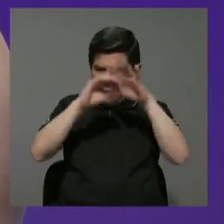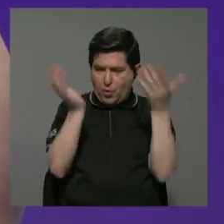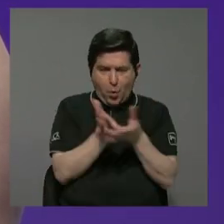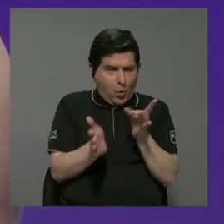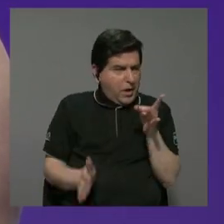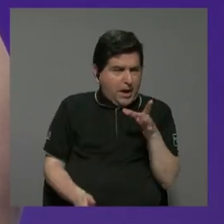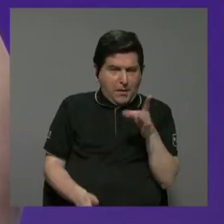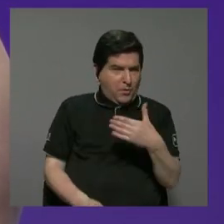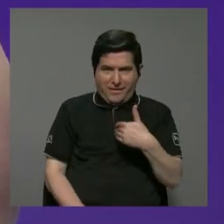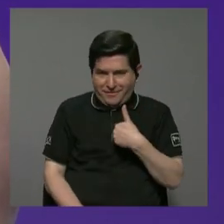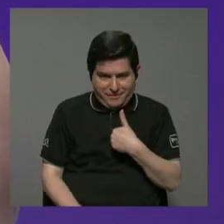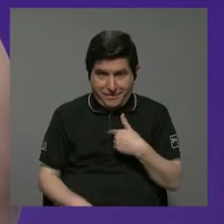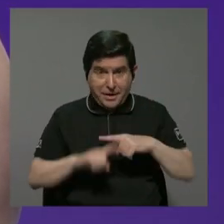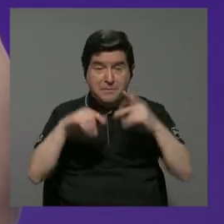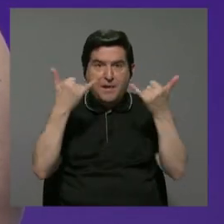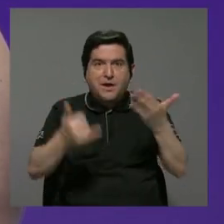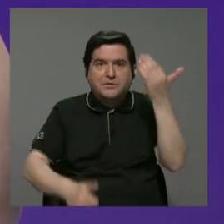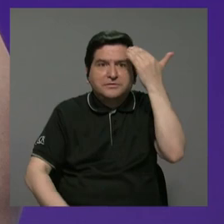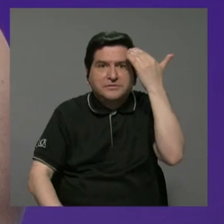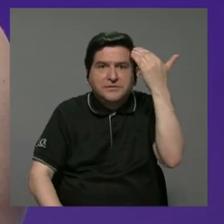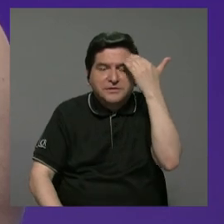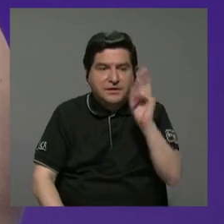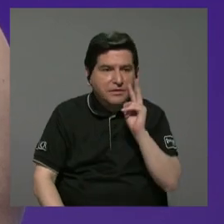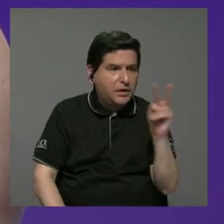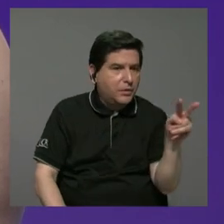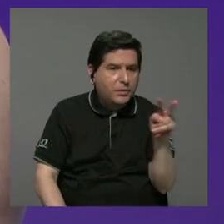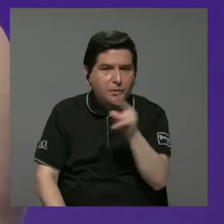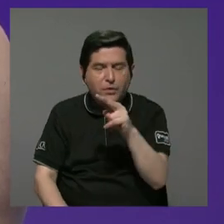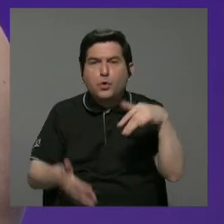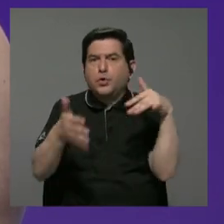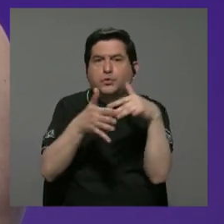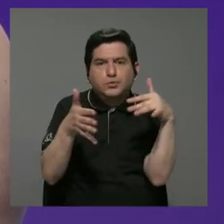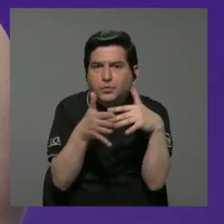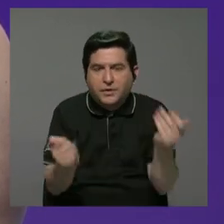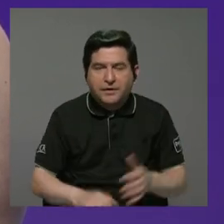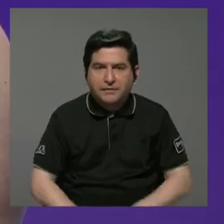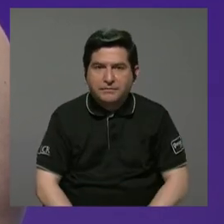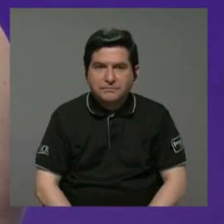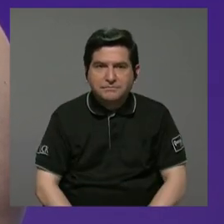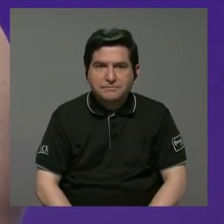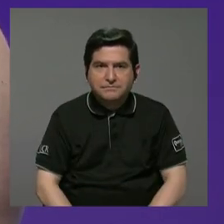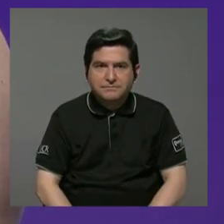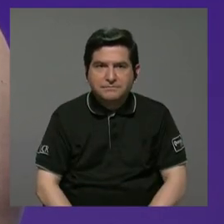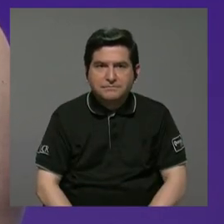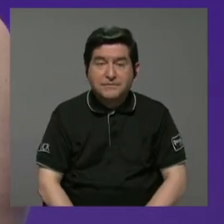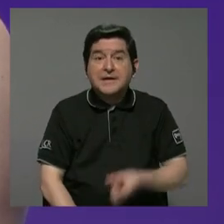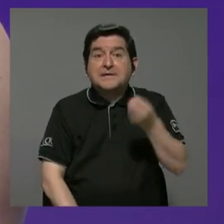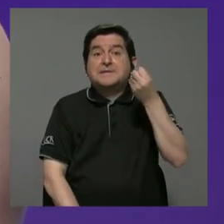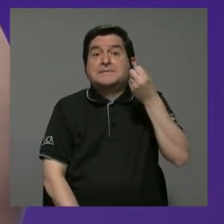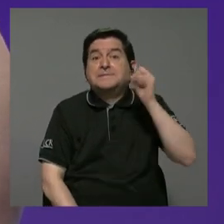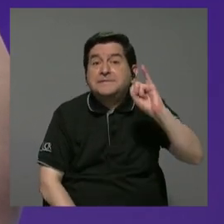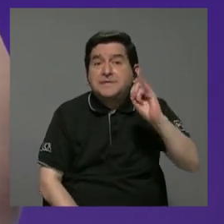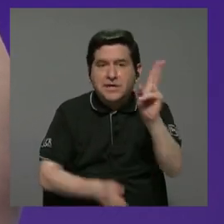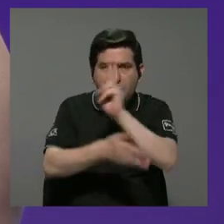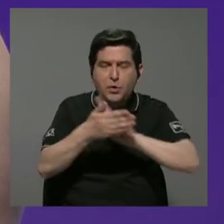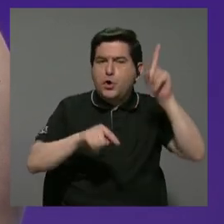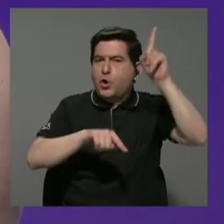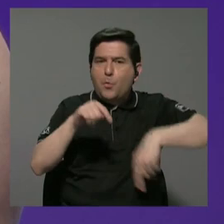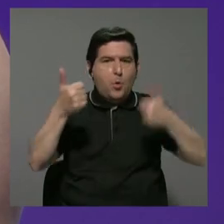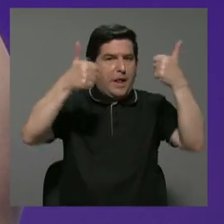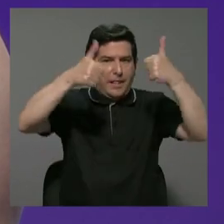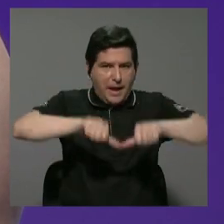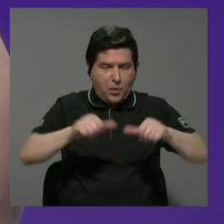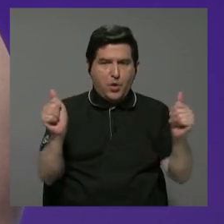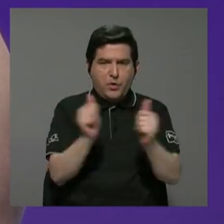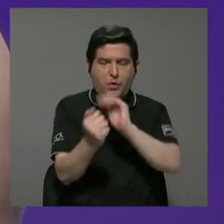pero con lo que uno ya ha conocido, ha visto y lo que hemos estudiado, si las universidades no logran un acuerdo